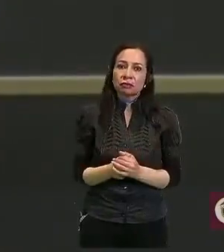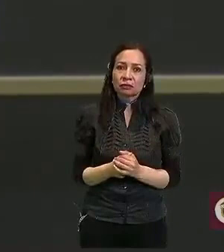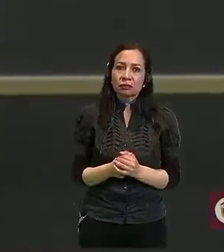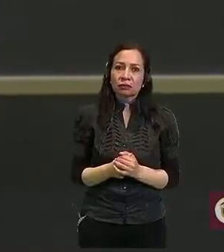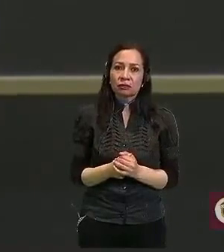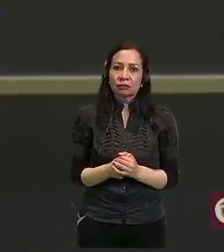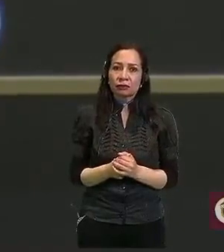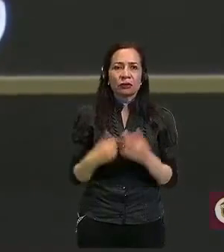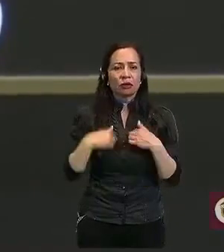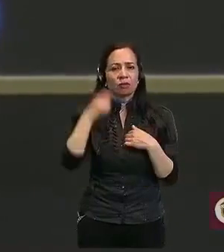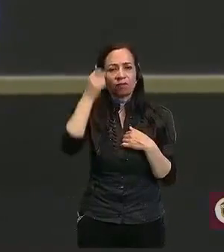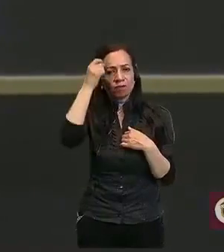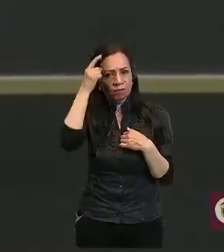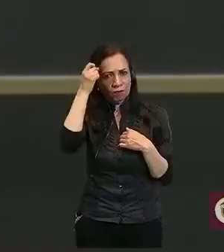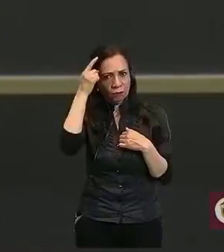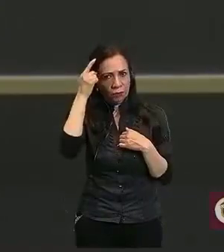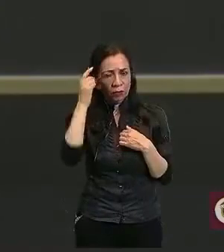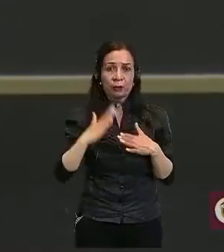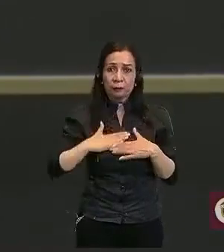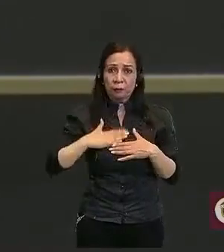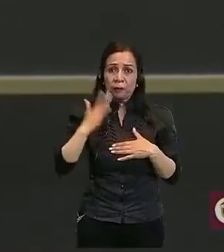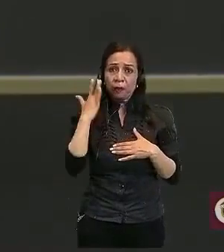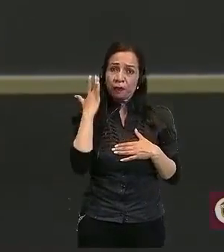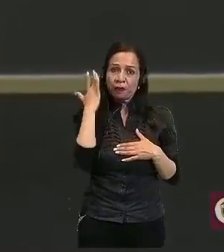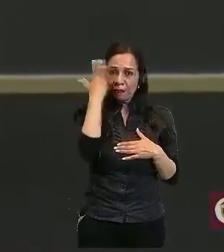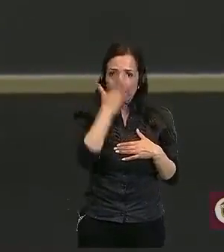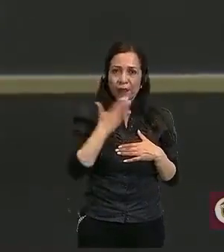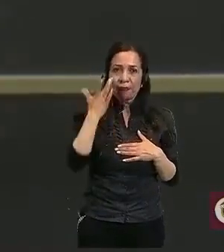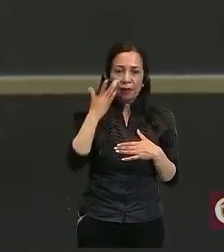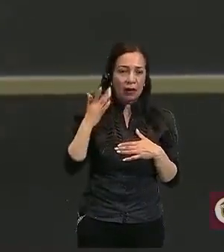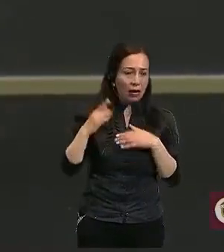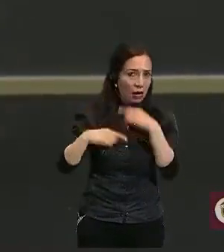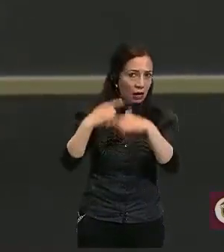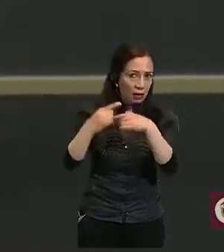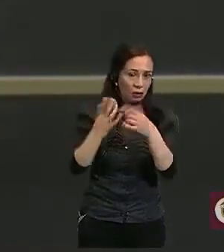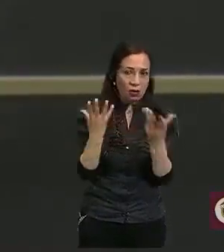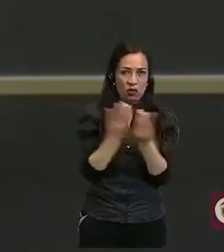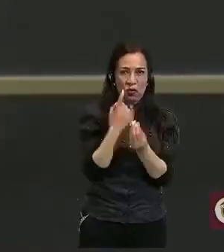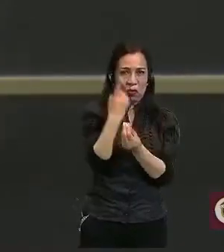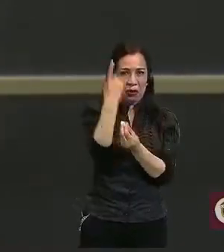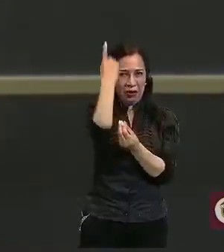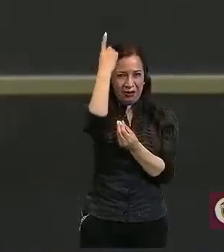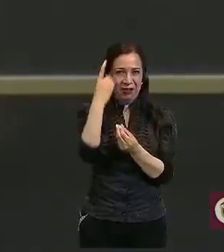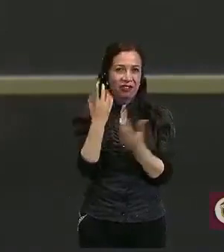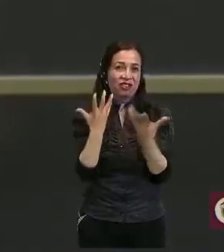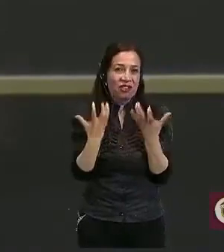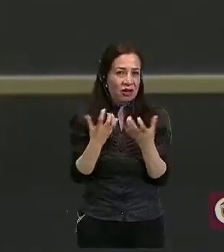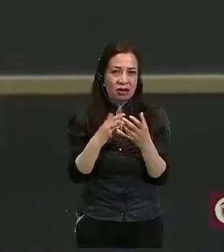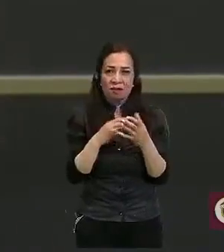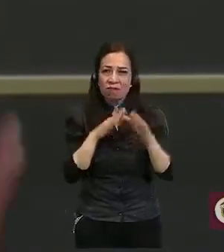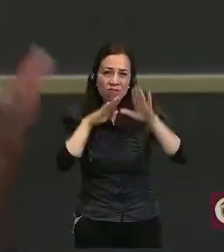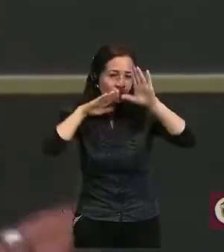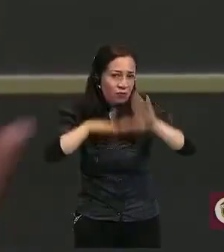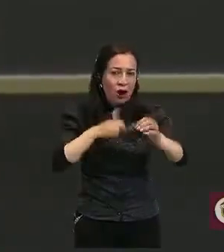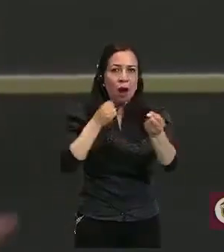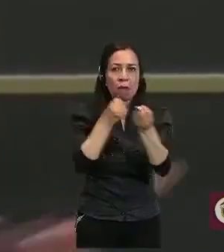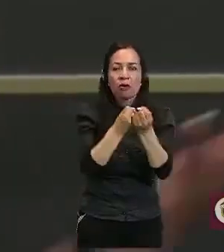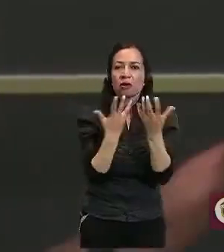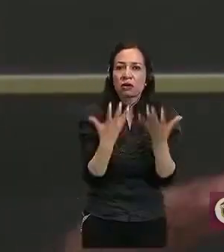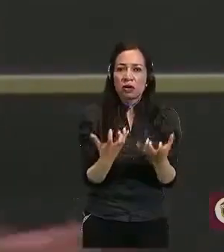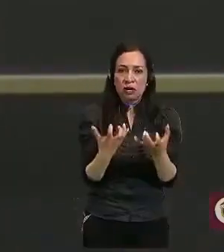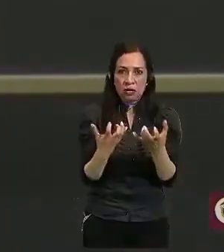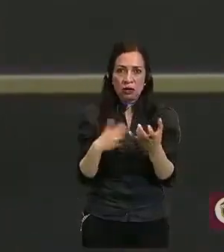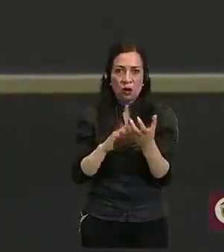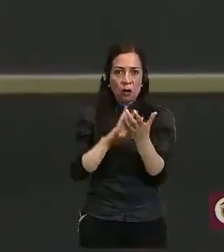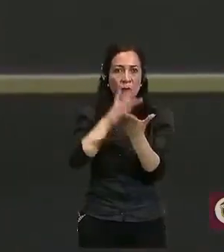que desde la negritud, quizás ser negra era mi partido político y mi causa. Llegué a la política ya con